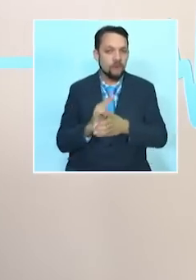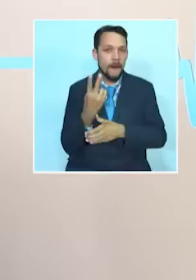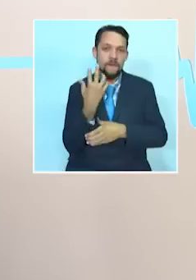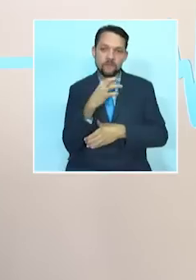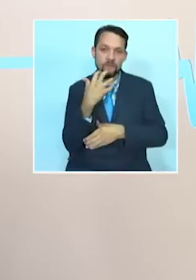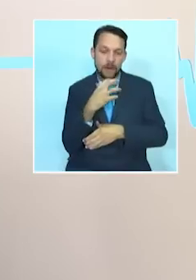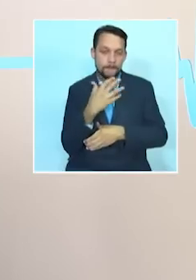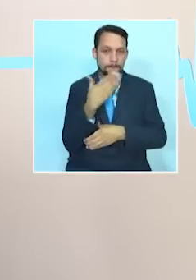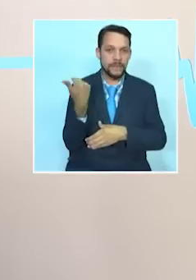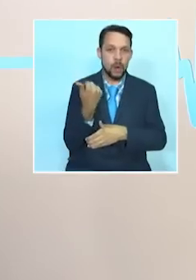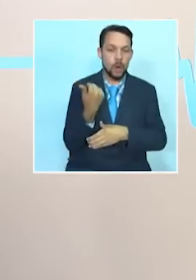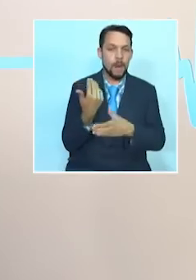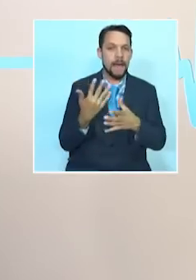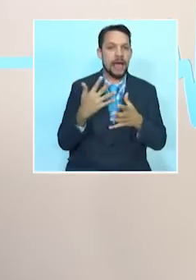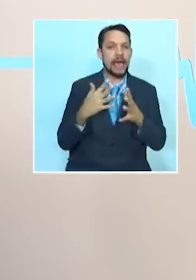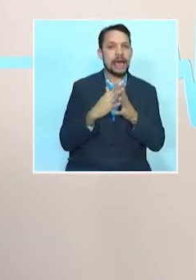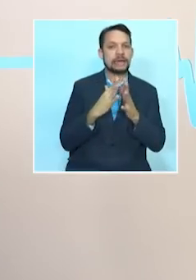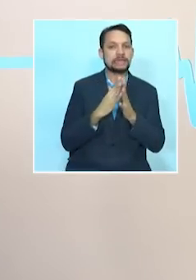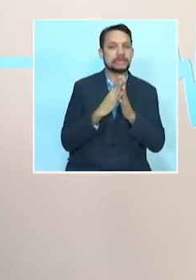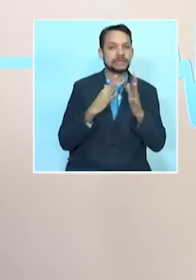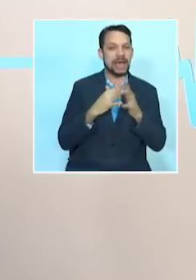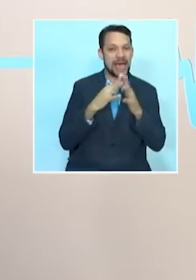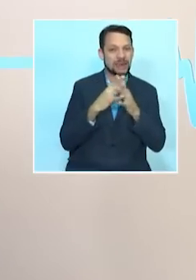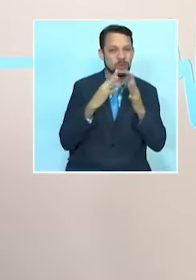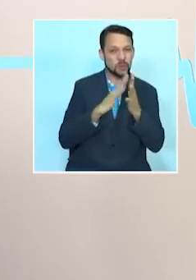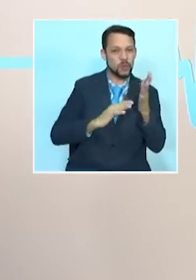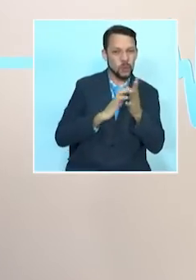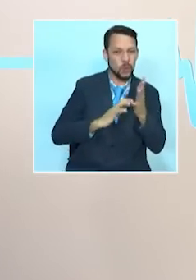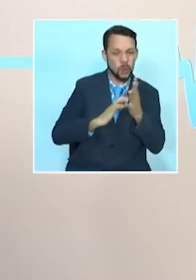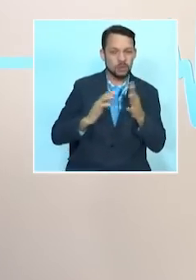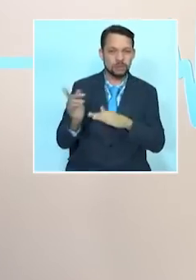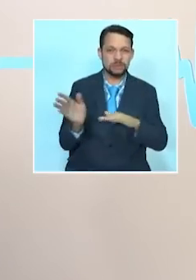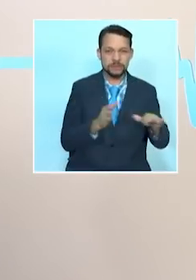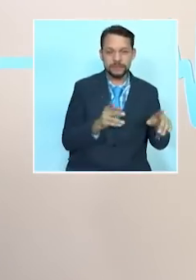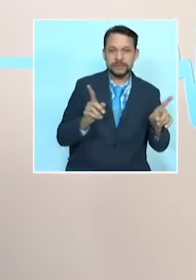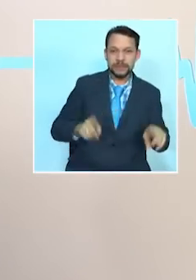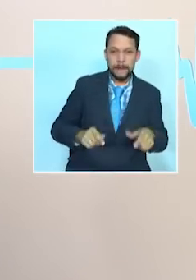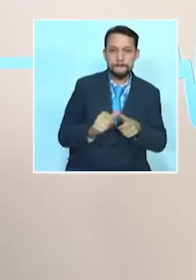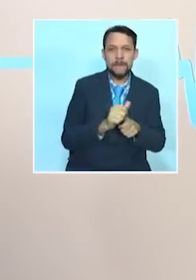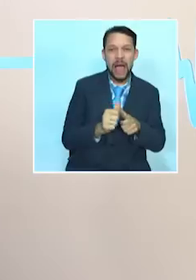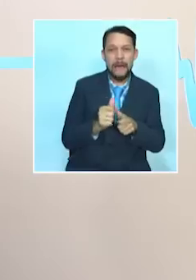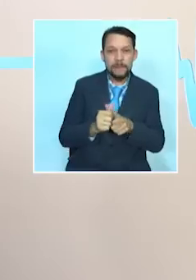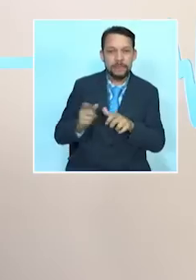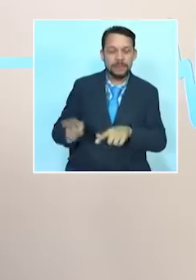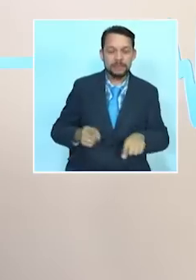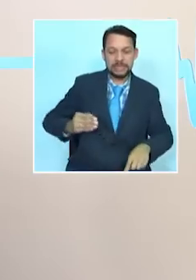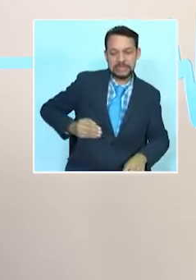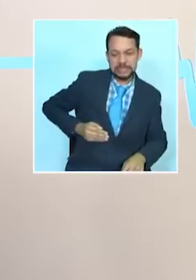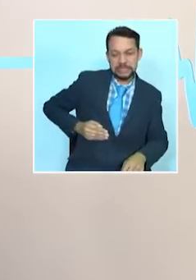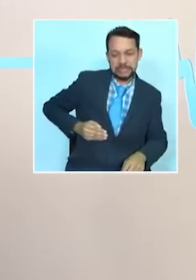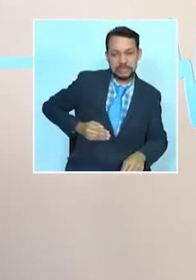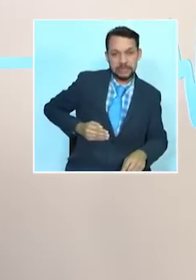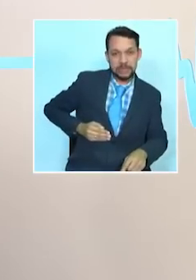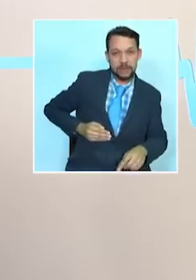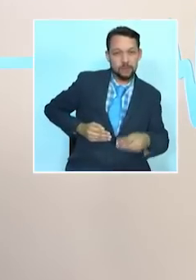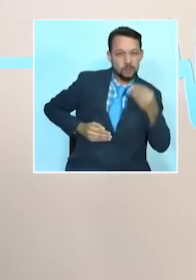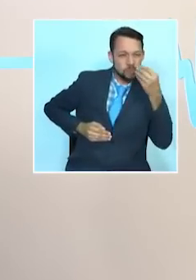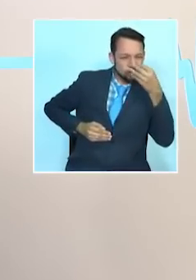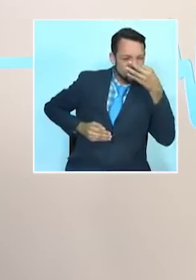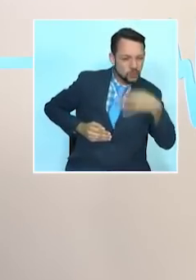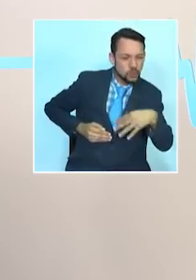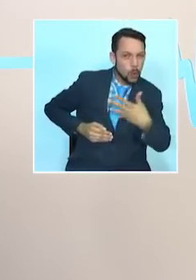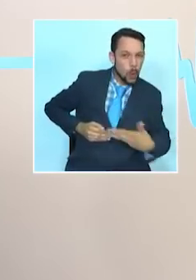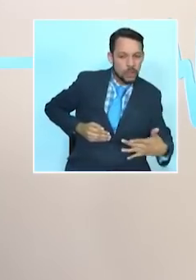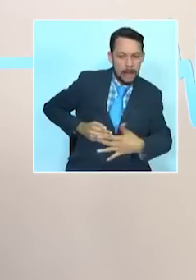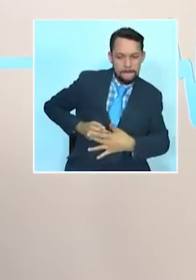azúcares nos van a llevar a deteriorar todo esto haga constantemente desintoxicación de su hígado porque desde la medicina china el